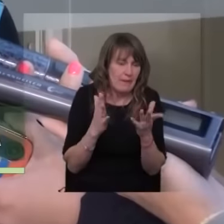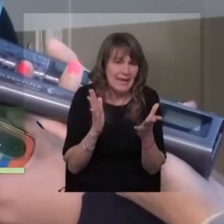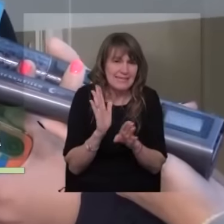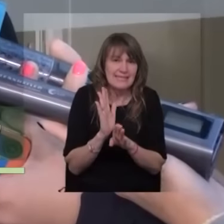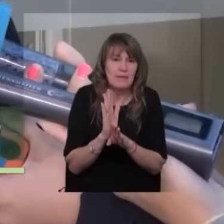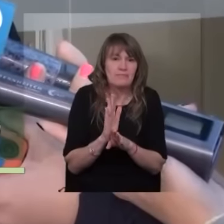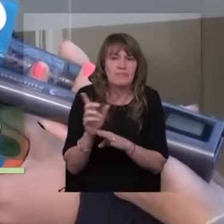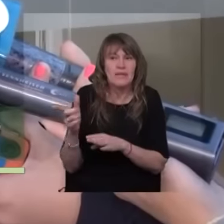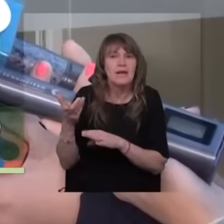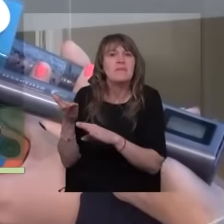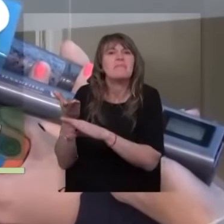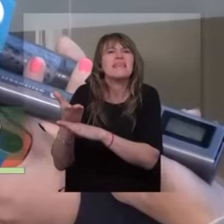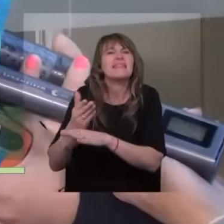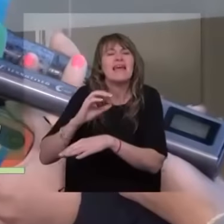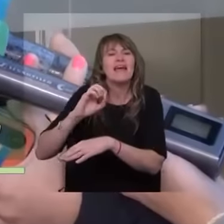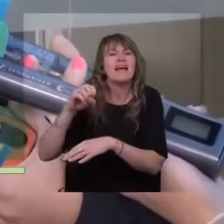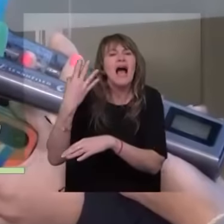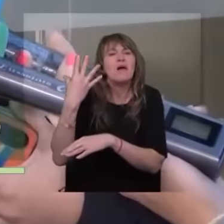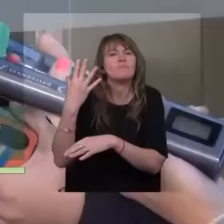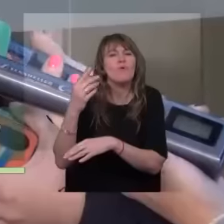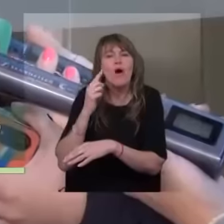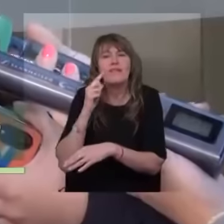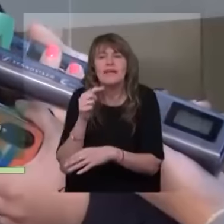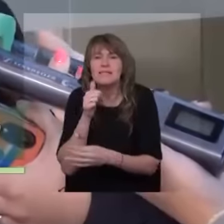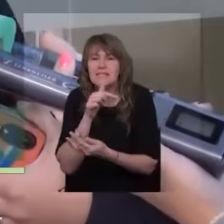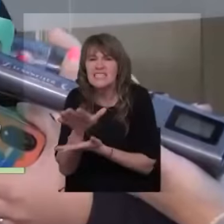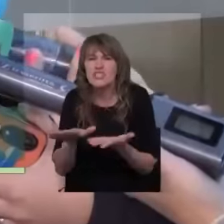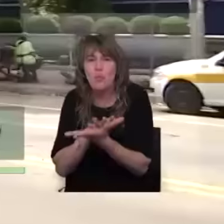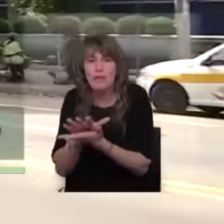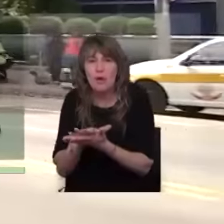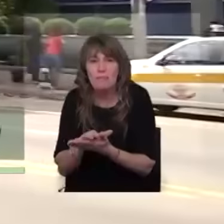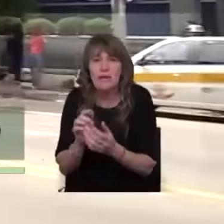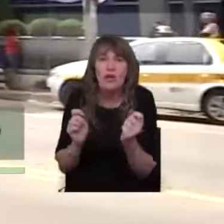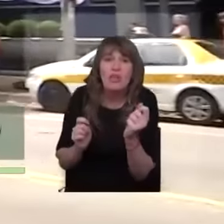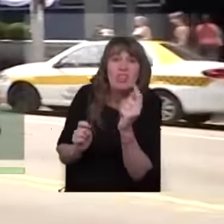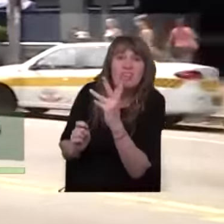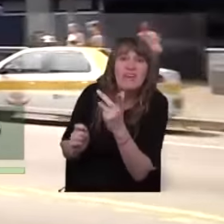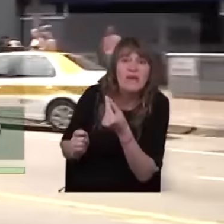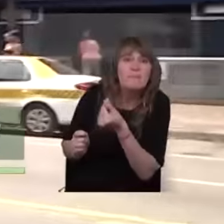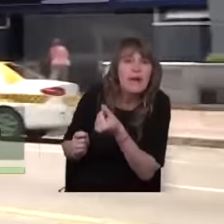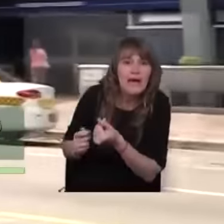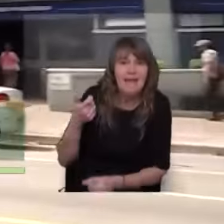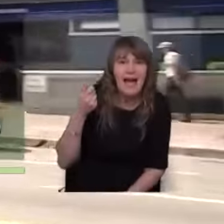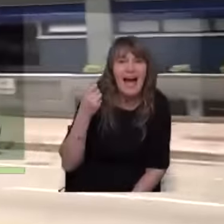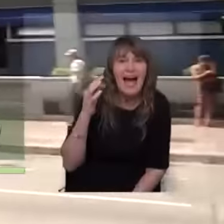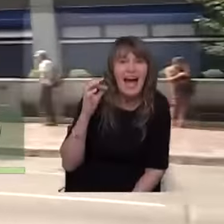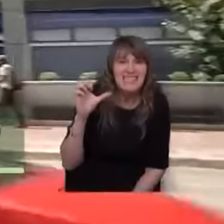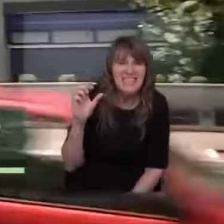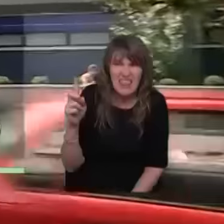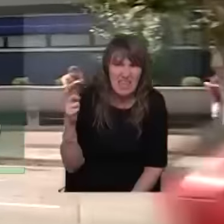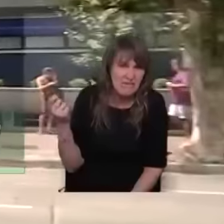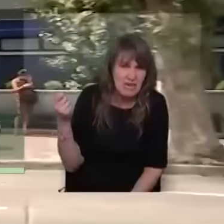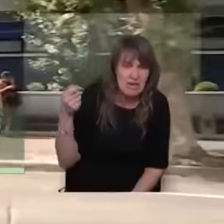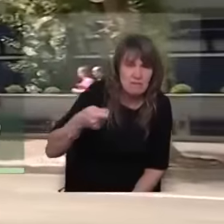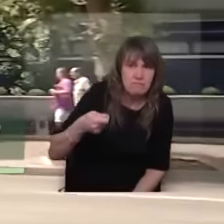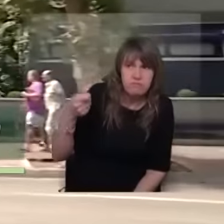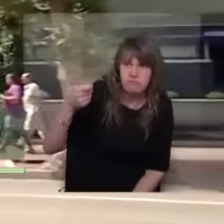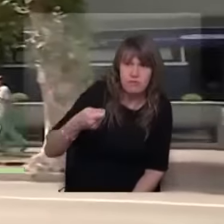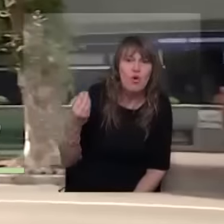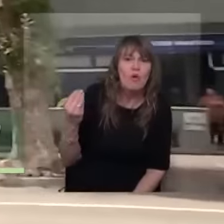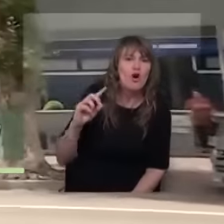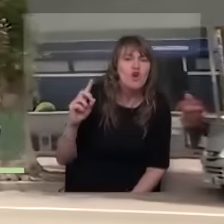le pide a casm carrele la situación financiera pero no le paga la deuda de ace eso es gravísimo eso es aogar financieramente Es la misma